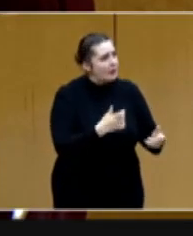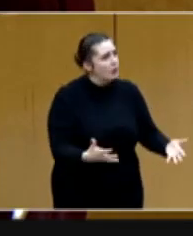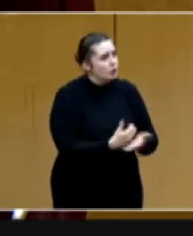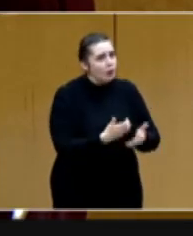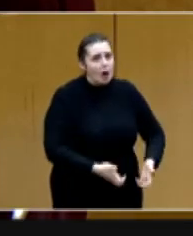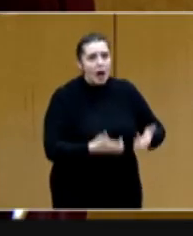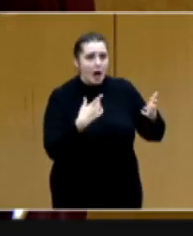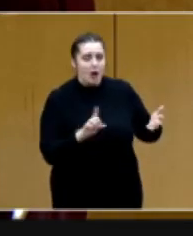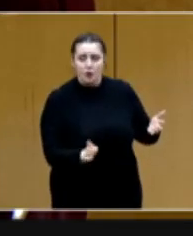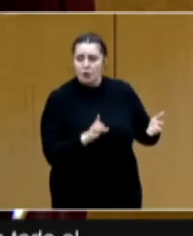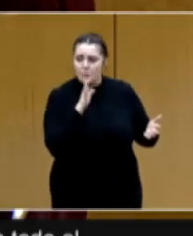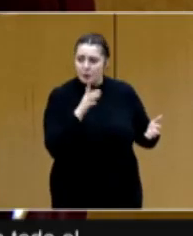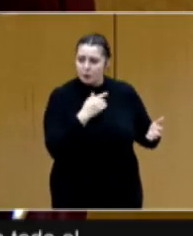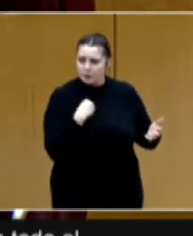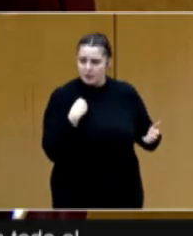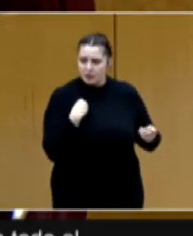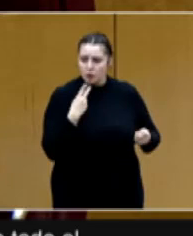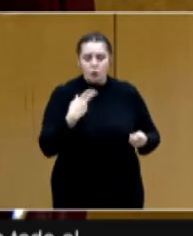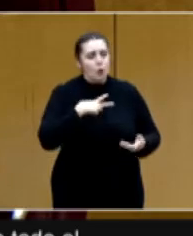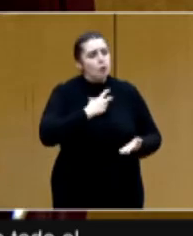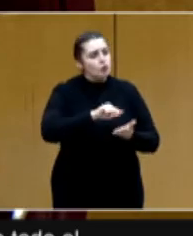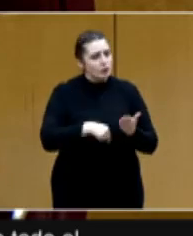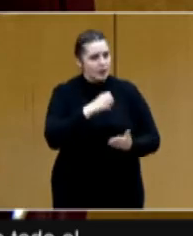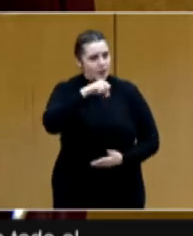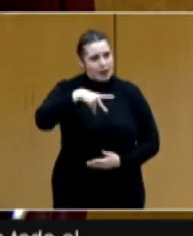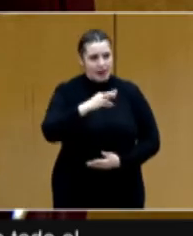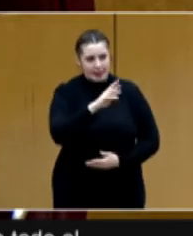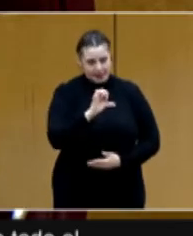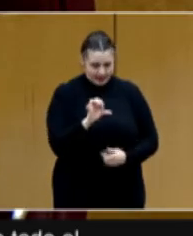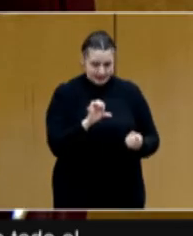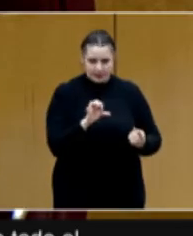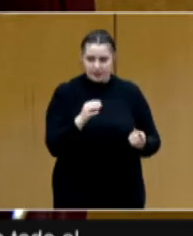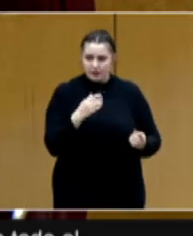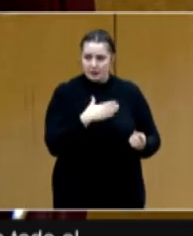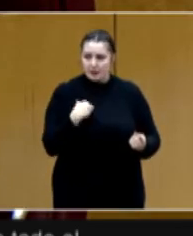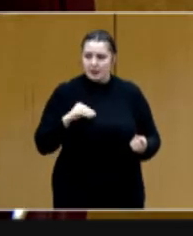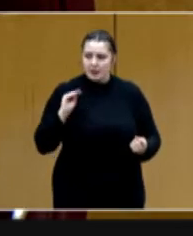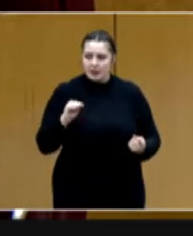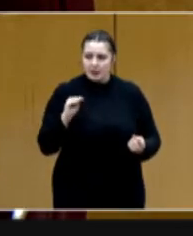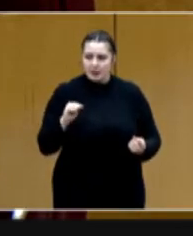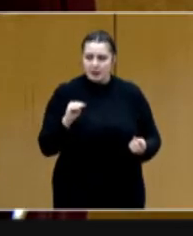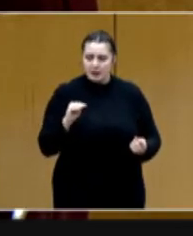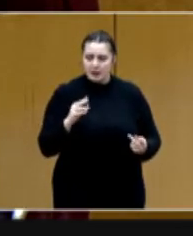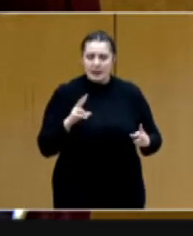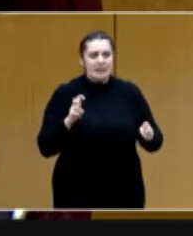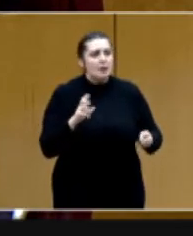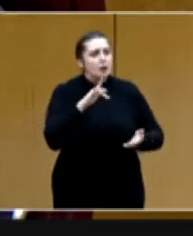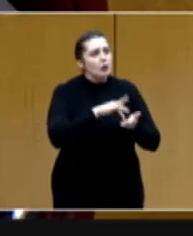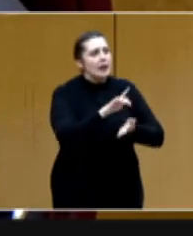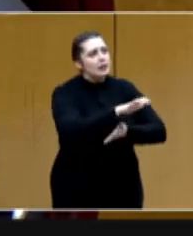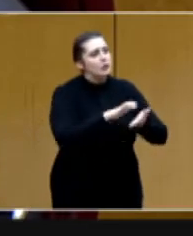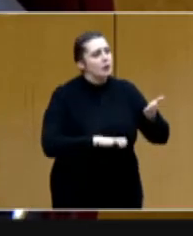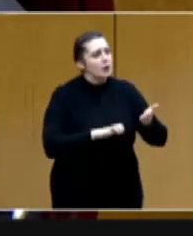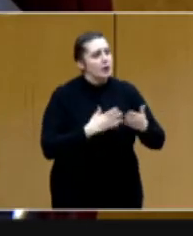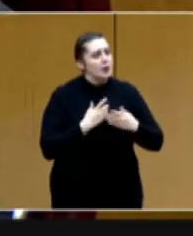específica sería tú quieres notar y Andrés si alguien te acude a tu notaría y te solicita una escritura de provisión voluntaria de